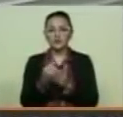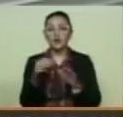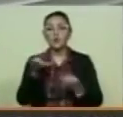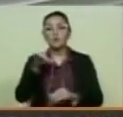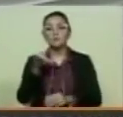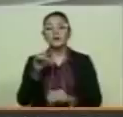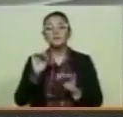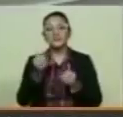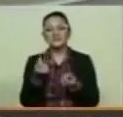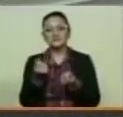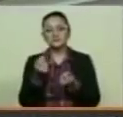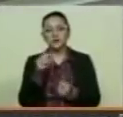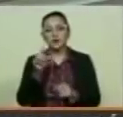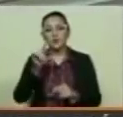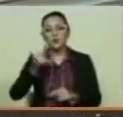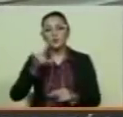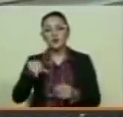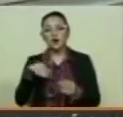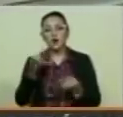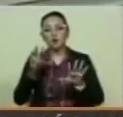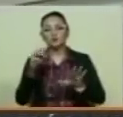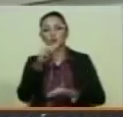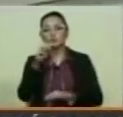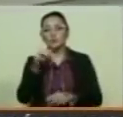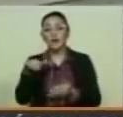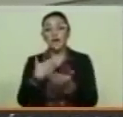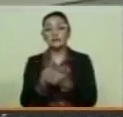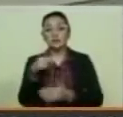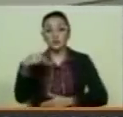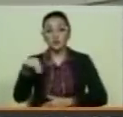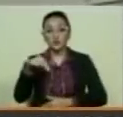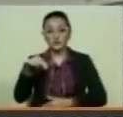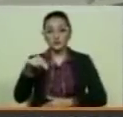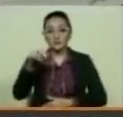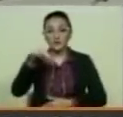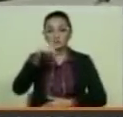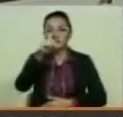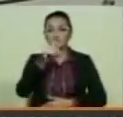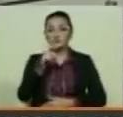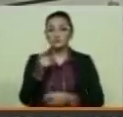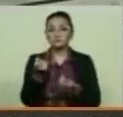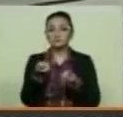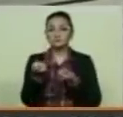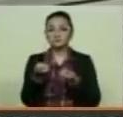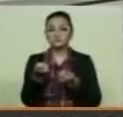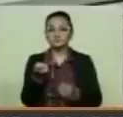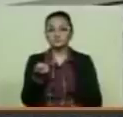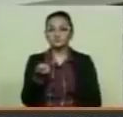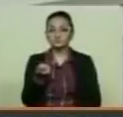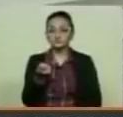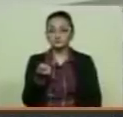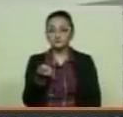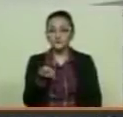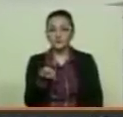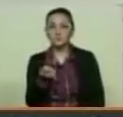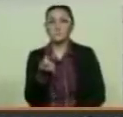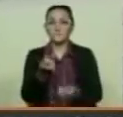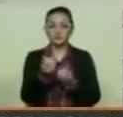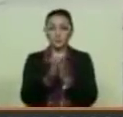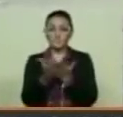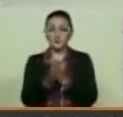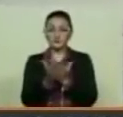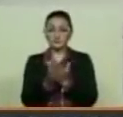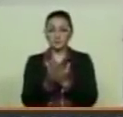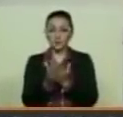octubre hasta el primero de noviembre del año en curso, el costo de los pasaportes emitidos en